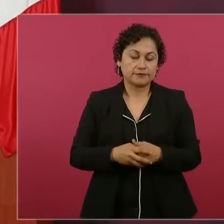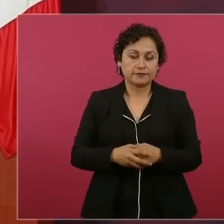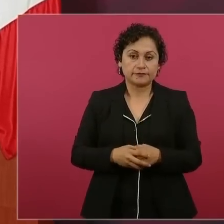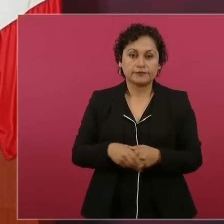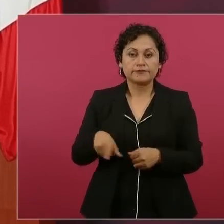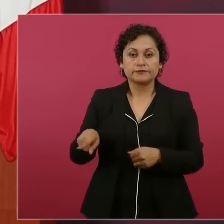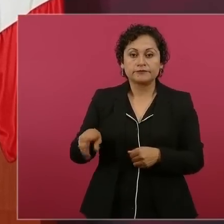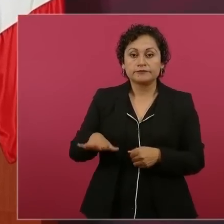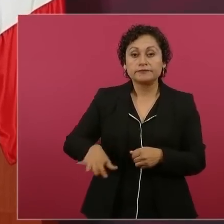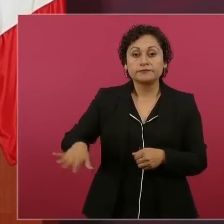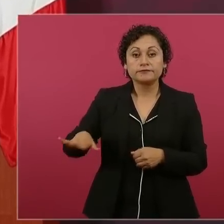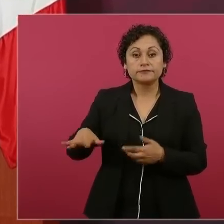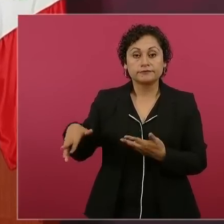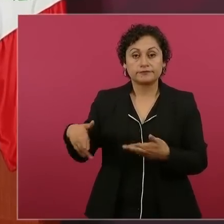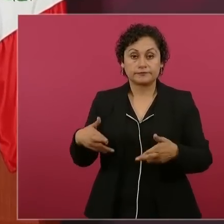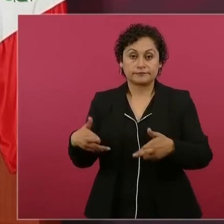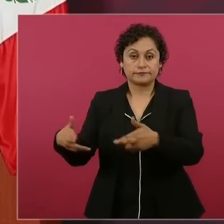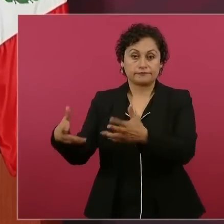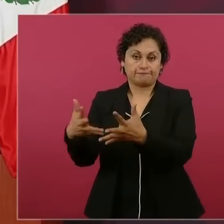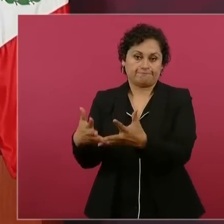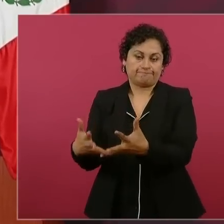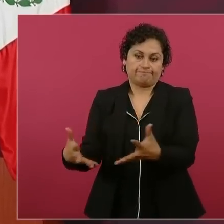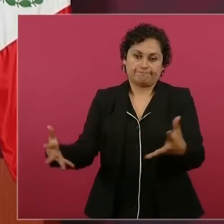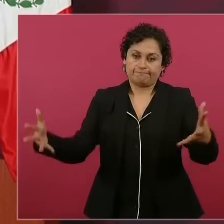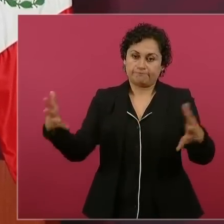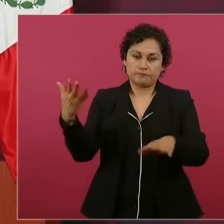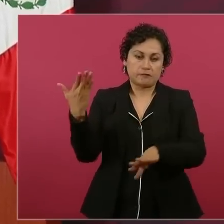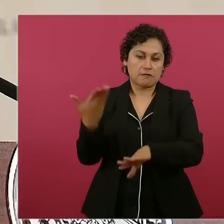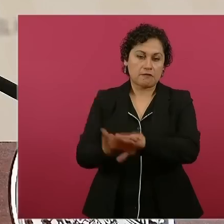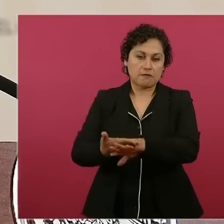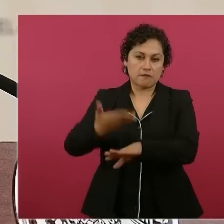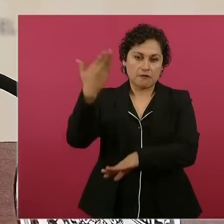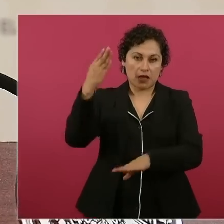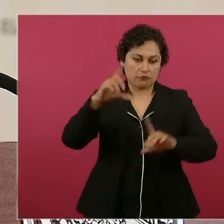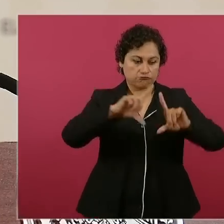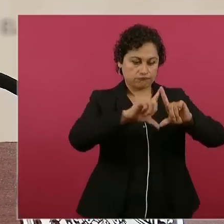que es el río más grande de México.